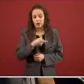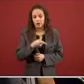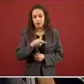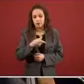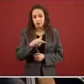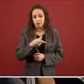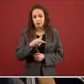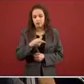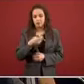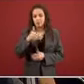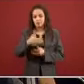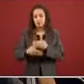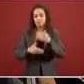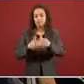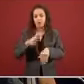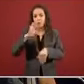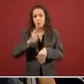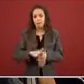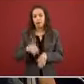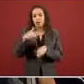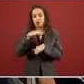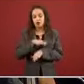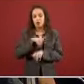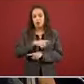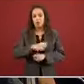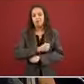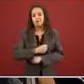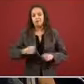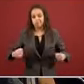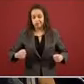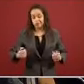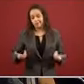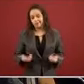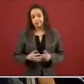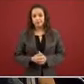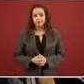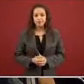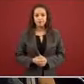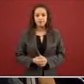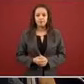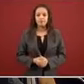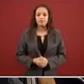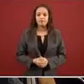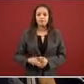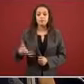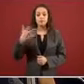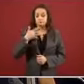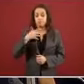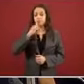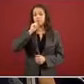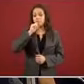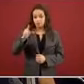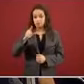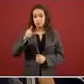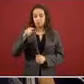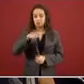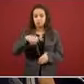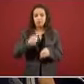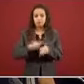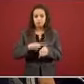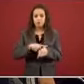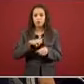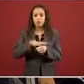del sobrepeso. Por supuesto, tenemos también una alta prevalencia de esta enfermedad, que es